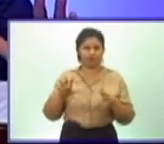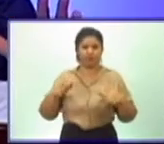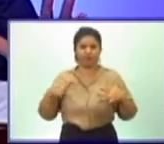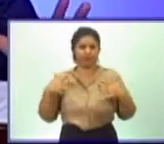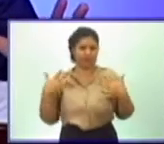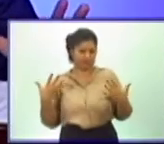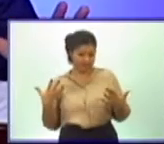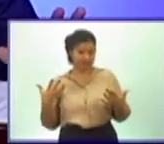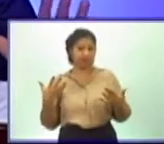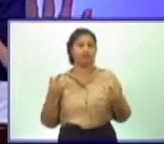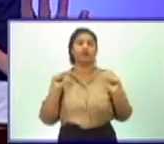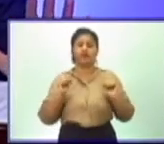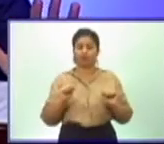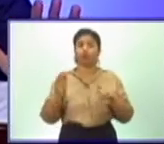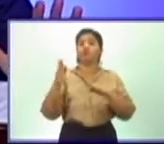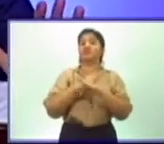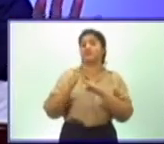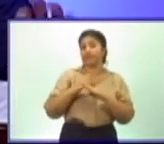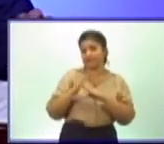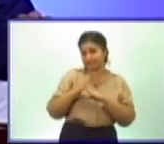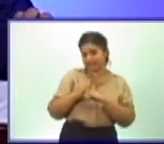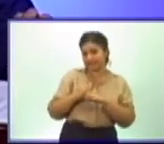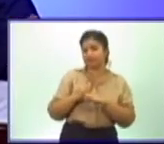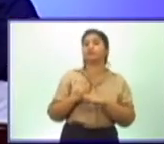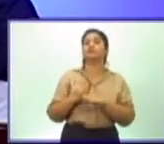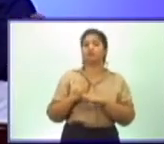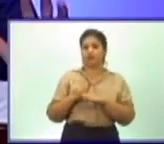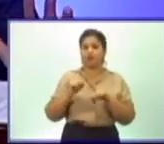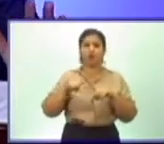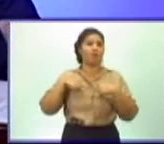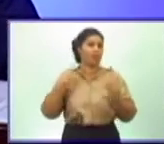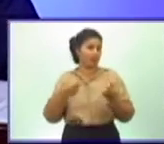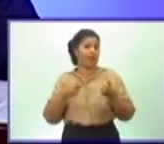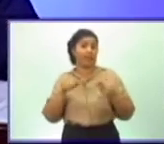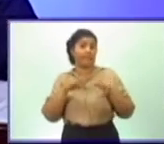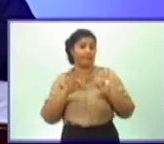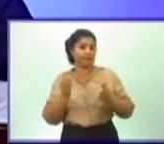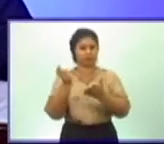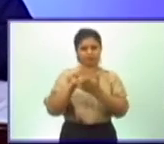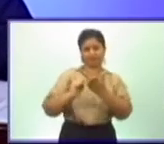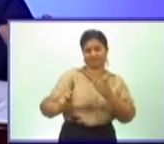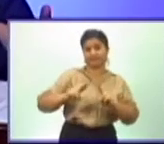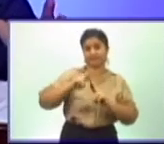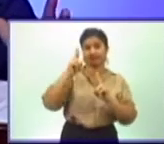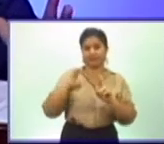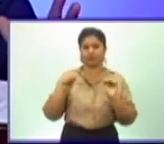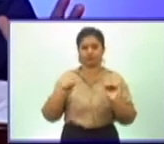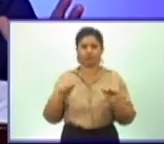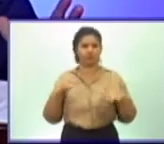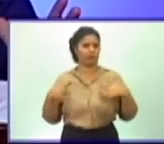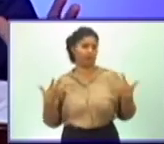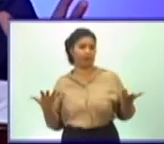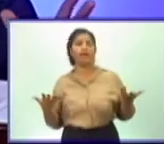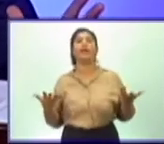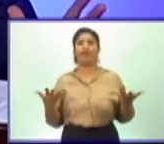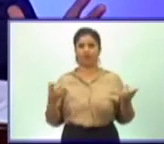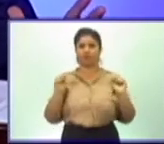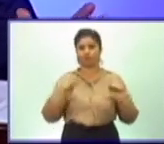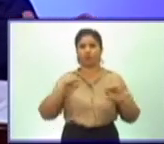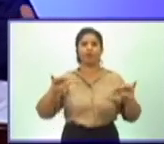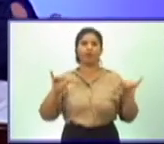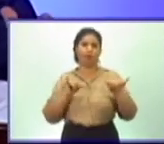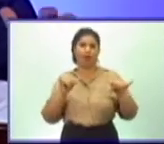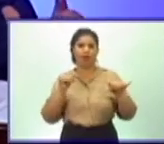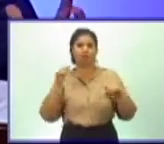leemos un poema. La obra teatral está concebida para ser puesta en escena, es decir, llevada a las tablas, al